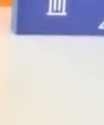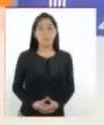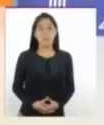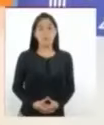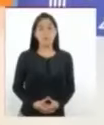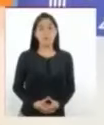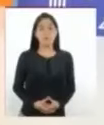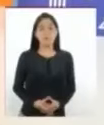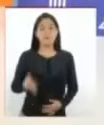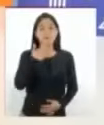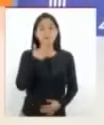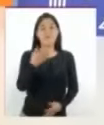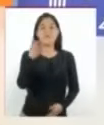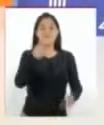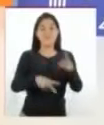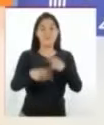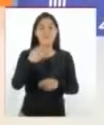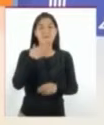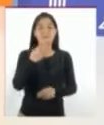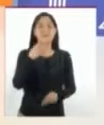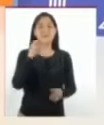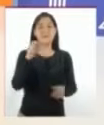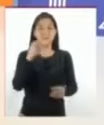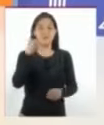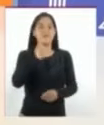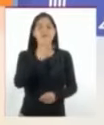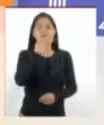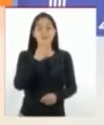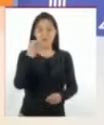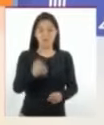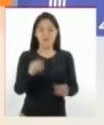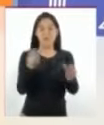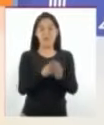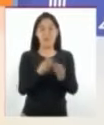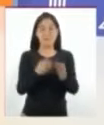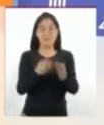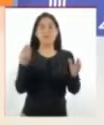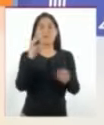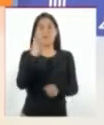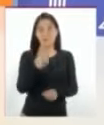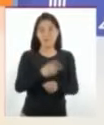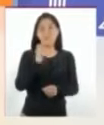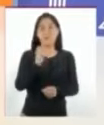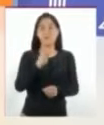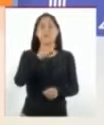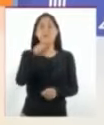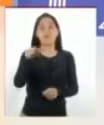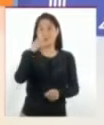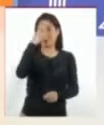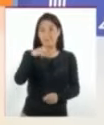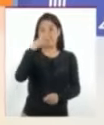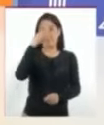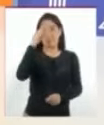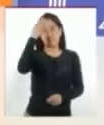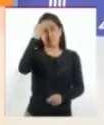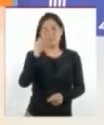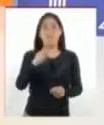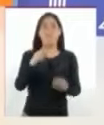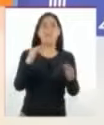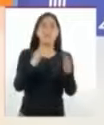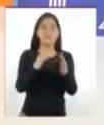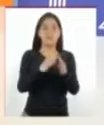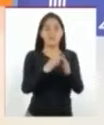Bienvenidas y bienvenidos a una sesión más de Aprende en Casa 2, la estrategia que la Secretaría de Educación Pública ha diseñado para que